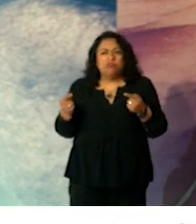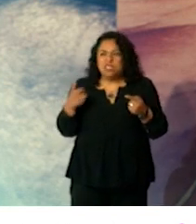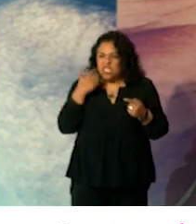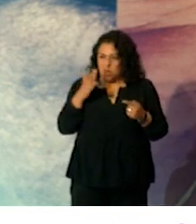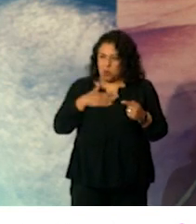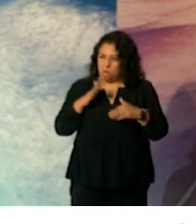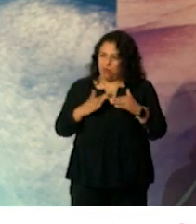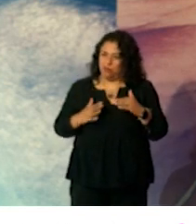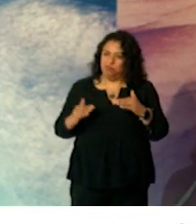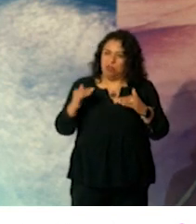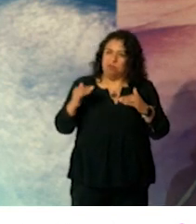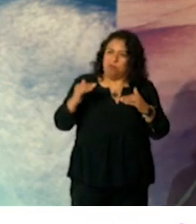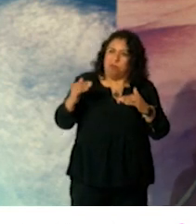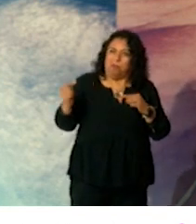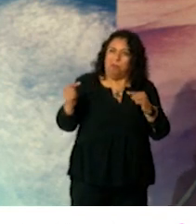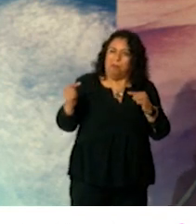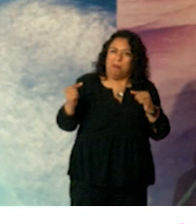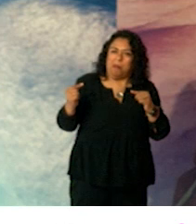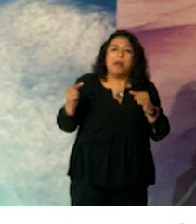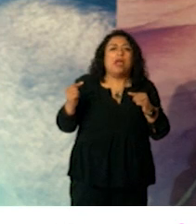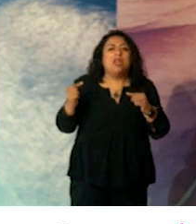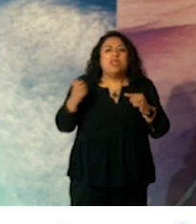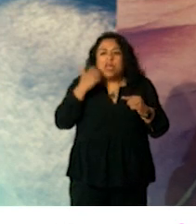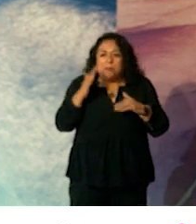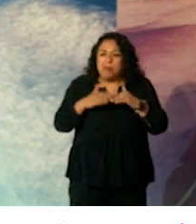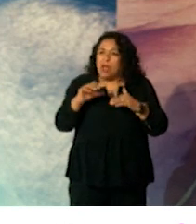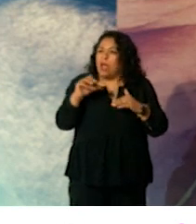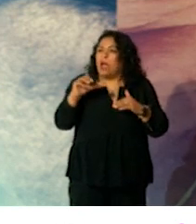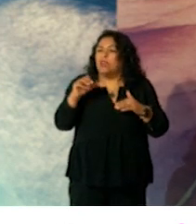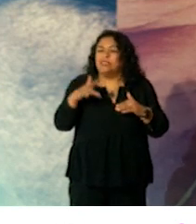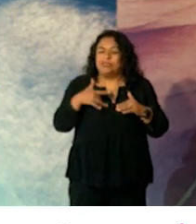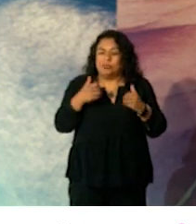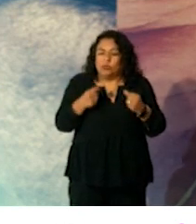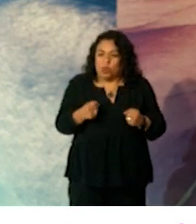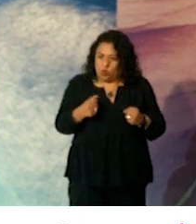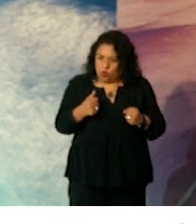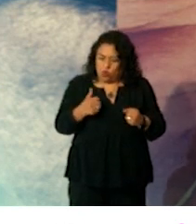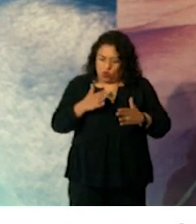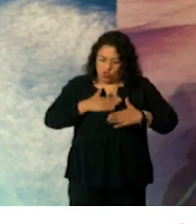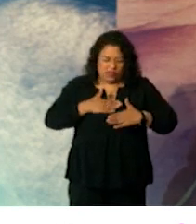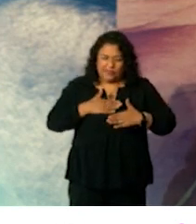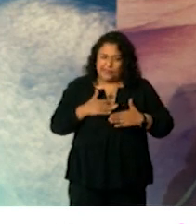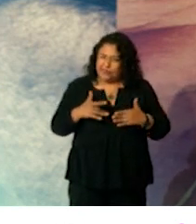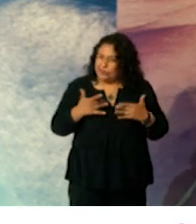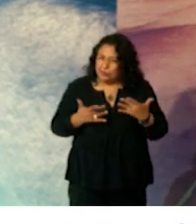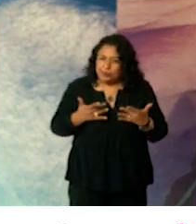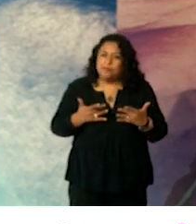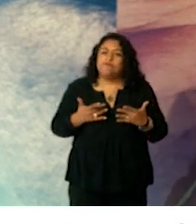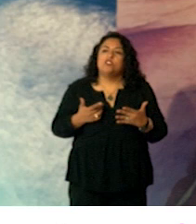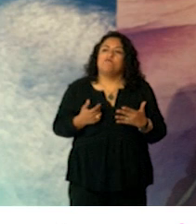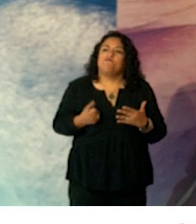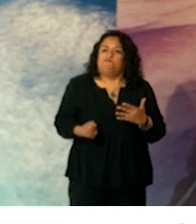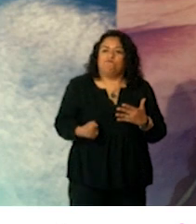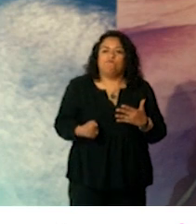más, y el querer siempre más que nace desde unas inseguridades personales y que por eso ejercemos el